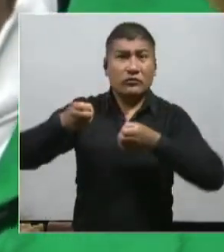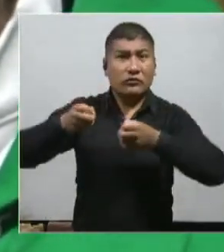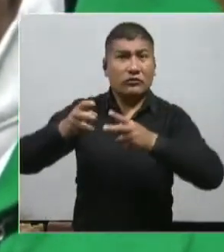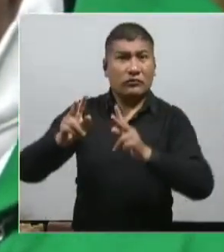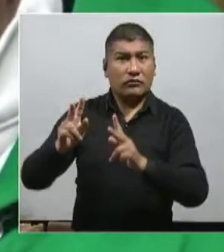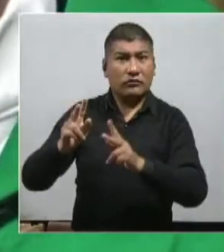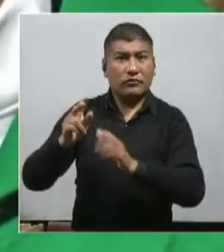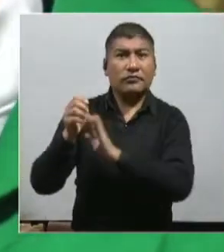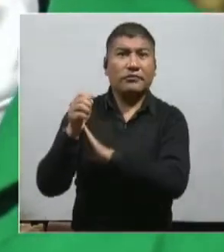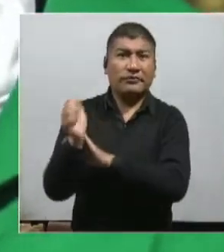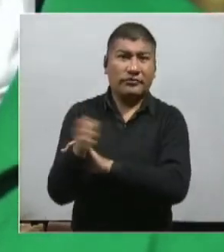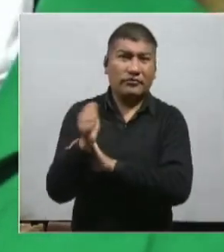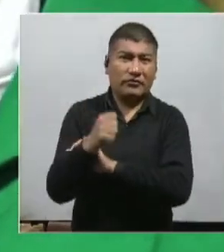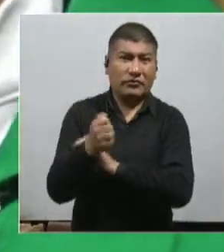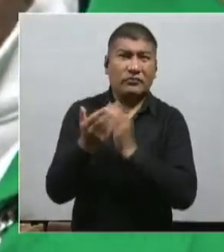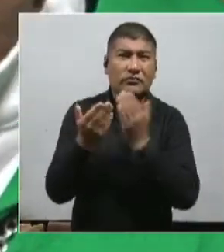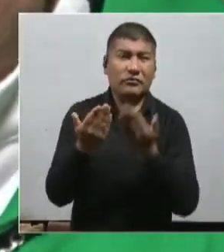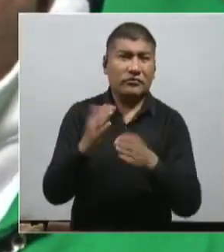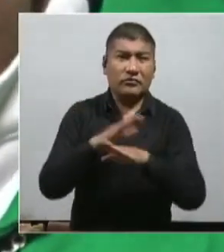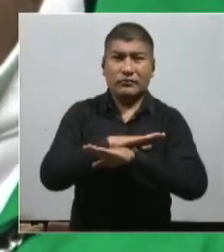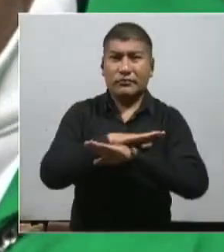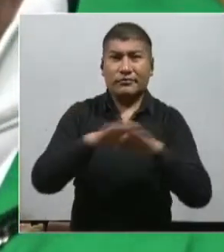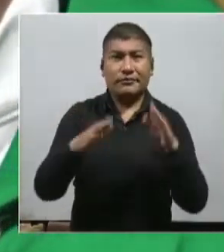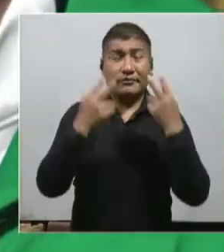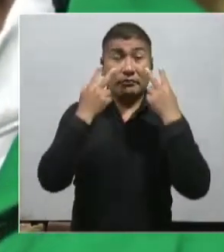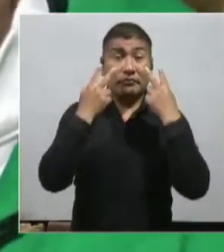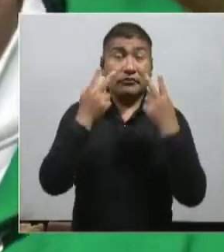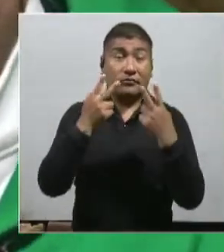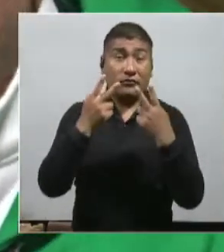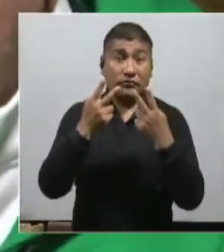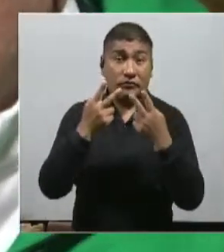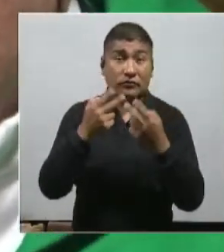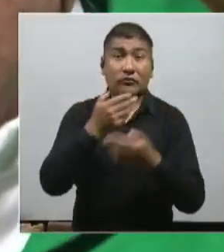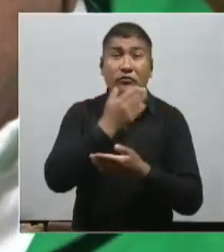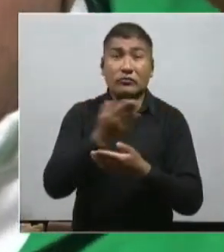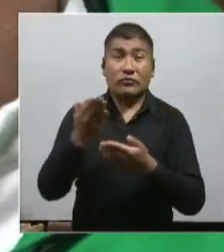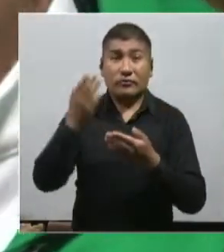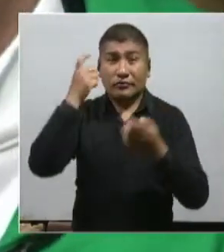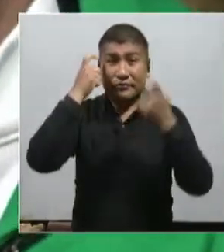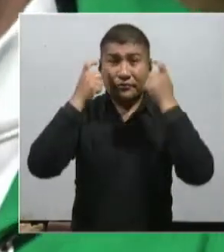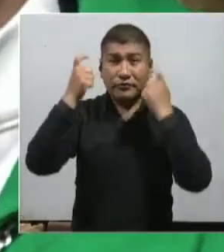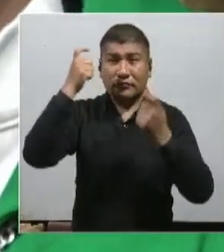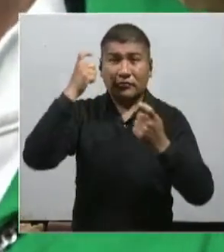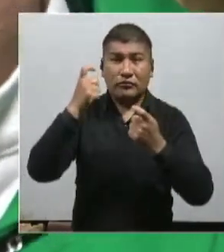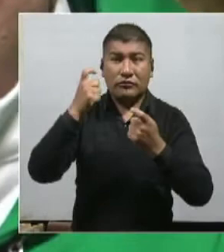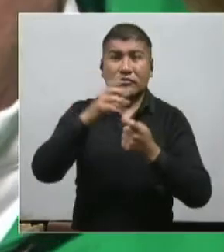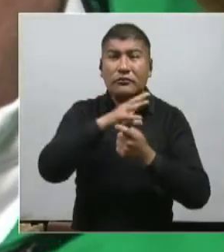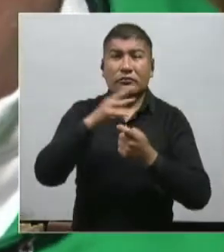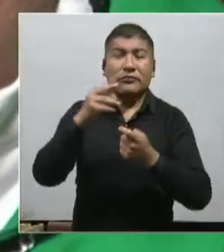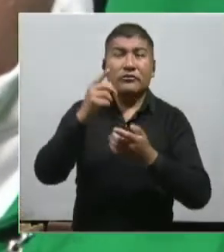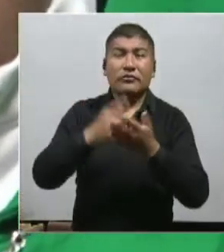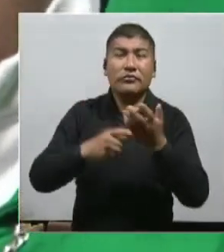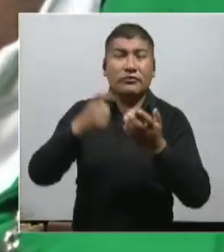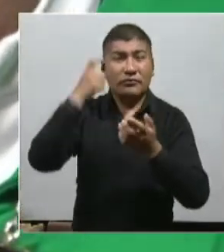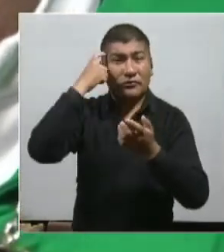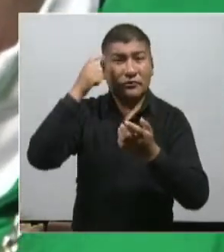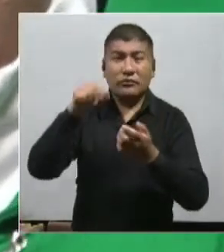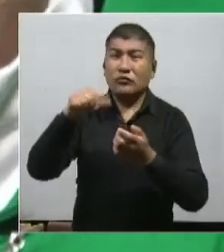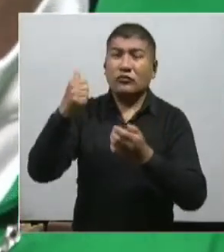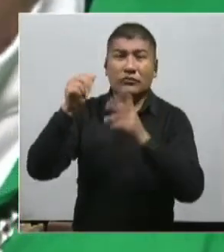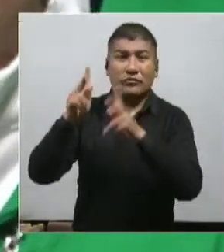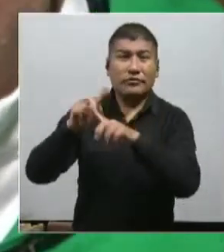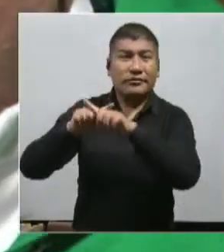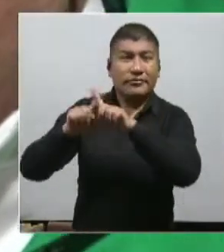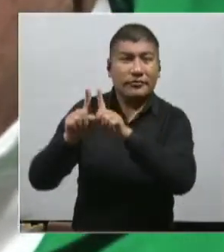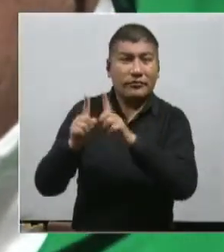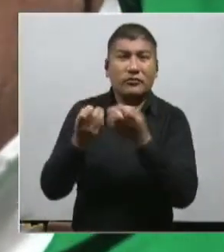son manipuladas sin tener en cuenta lo que piensan o lo que piensa el diferente.